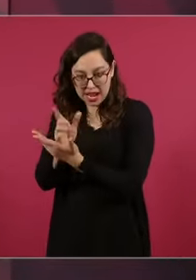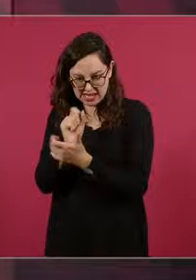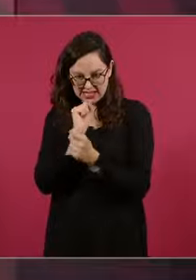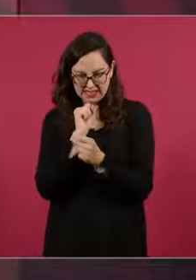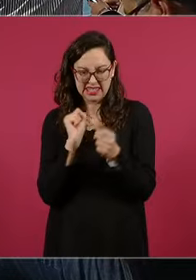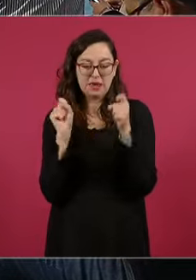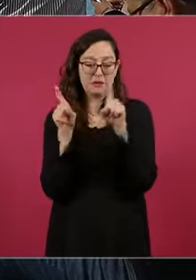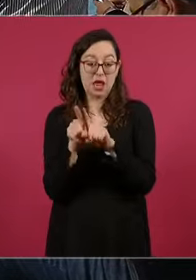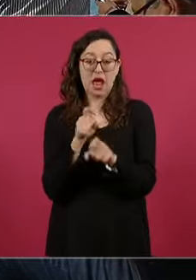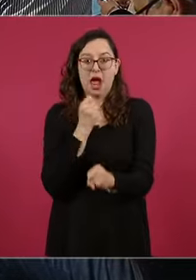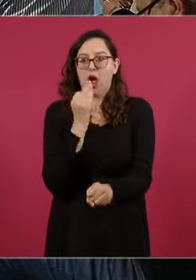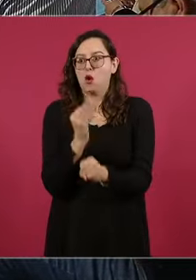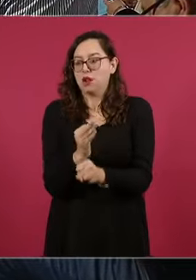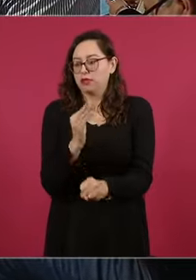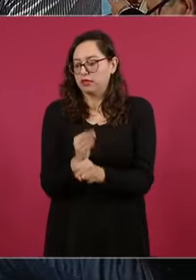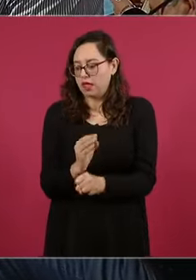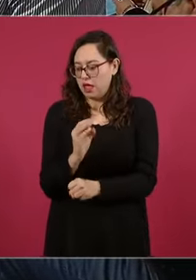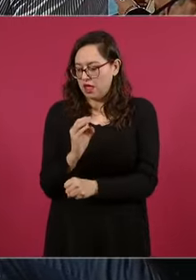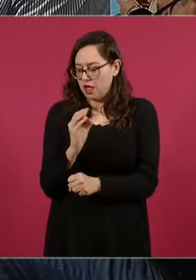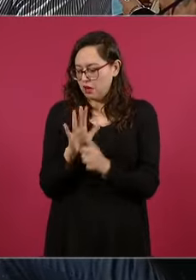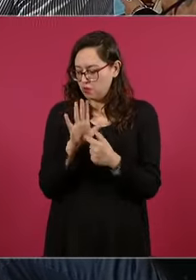de cultura olmeca